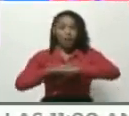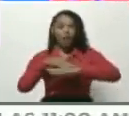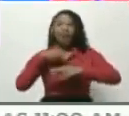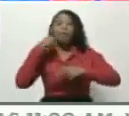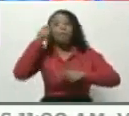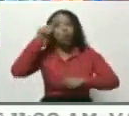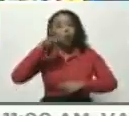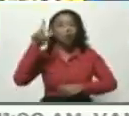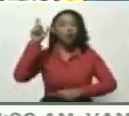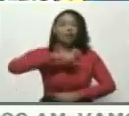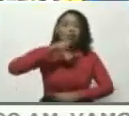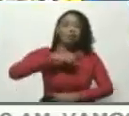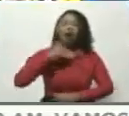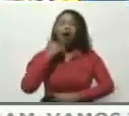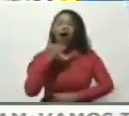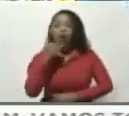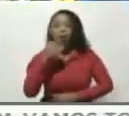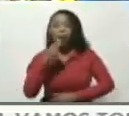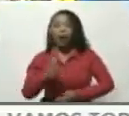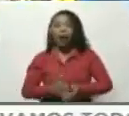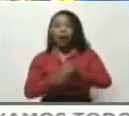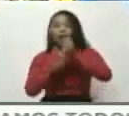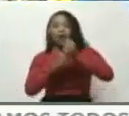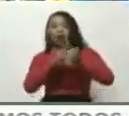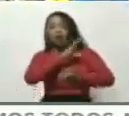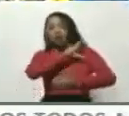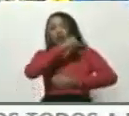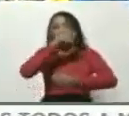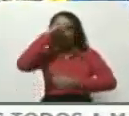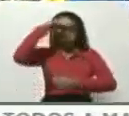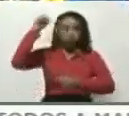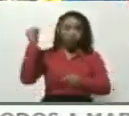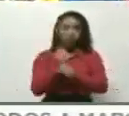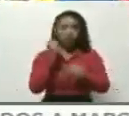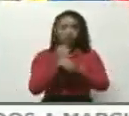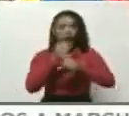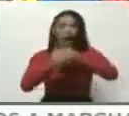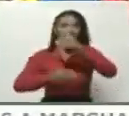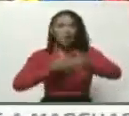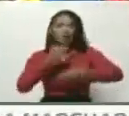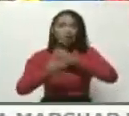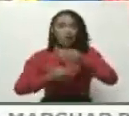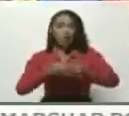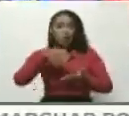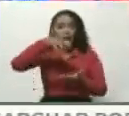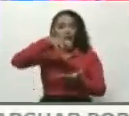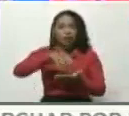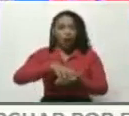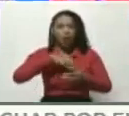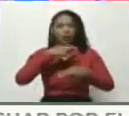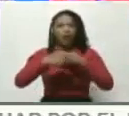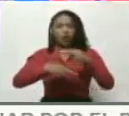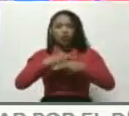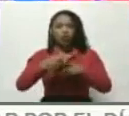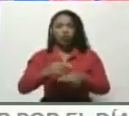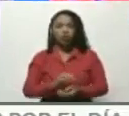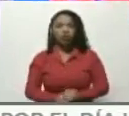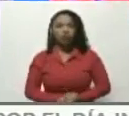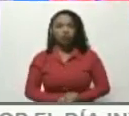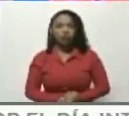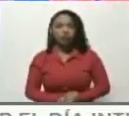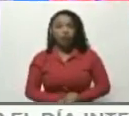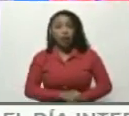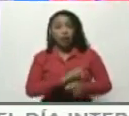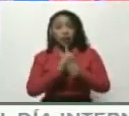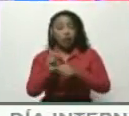y se necesita para direccionar una gestión y consolidar un Estado revolucionario. De eso